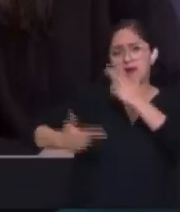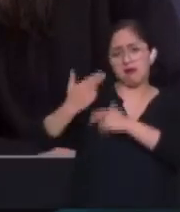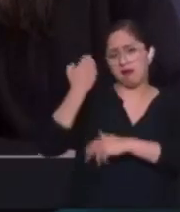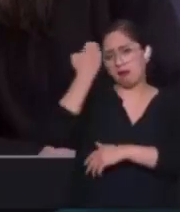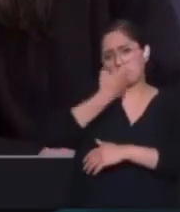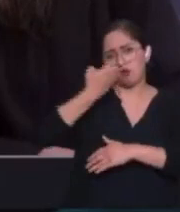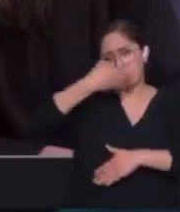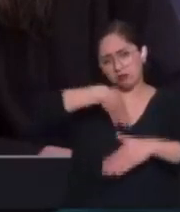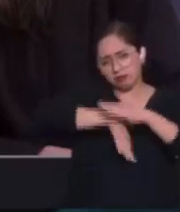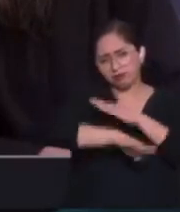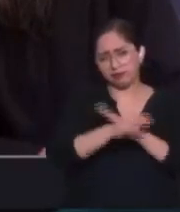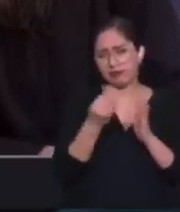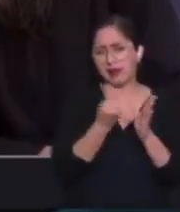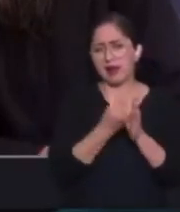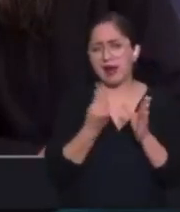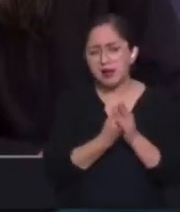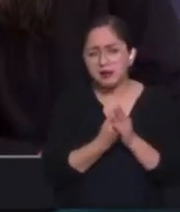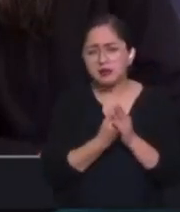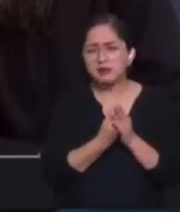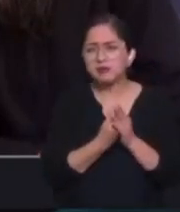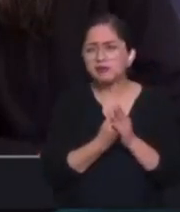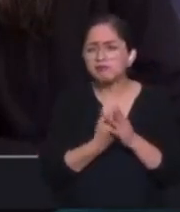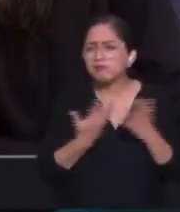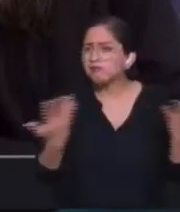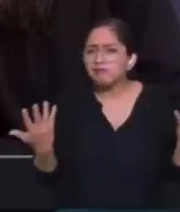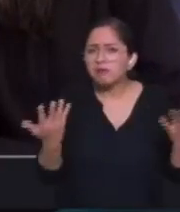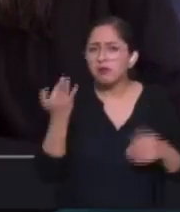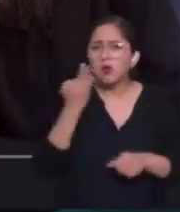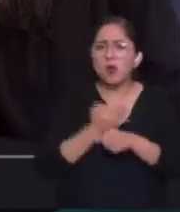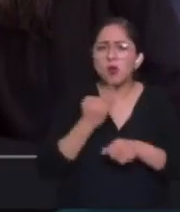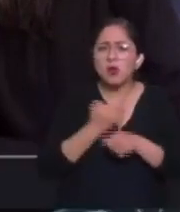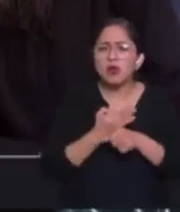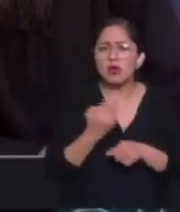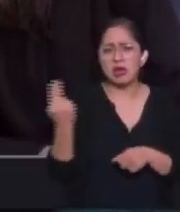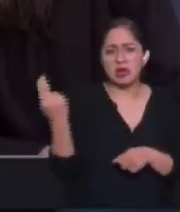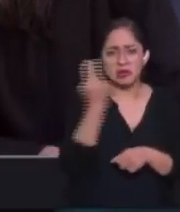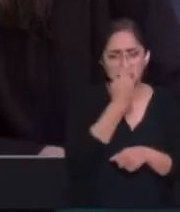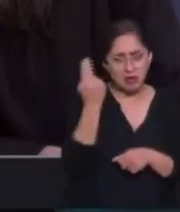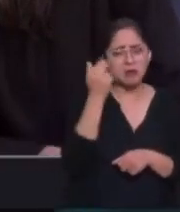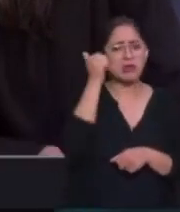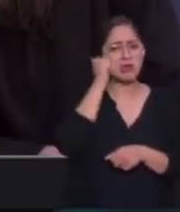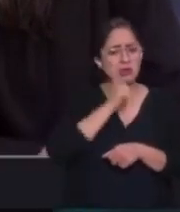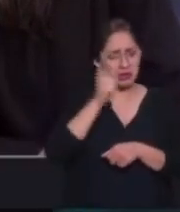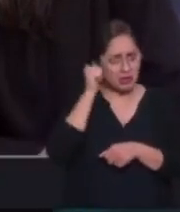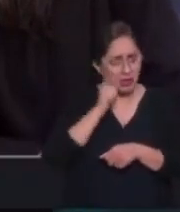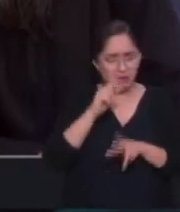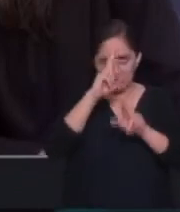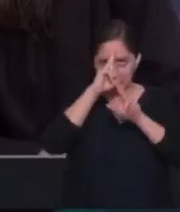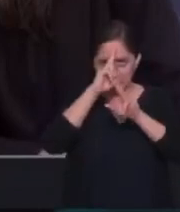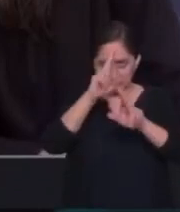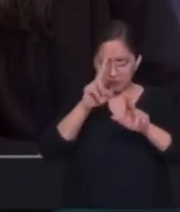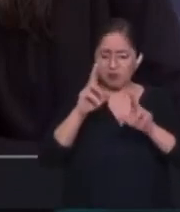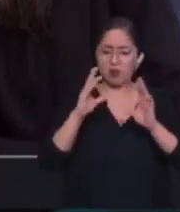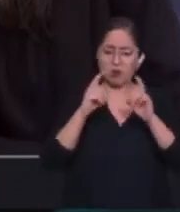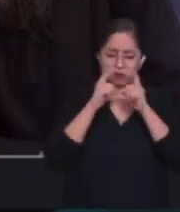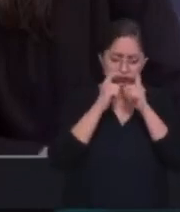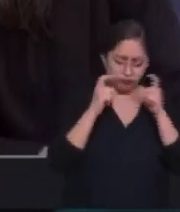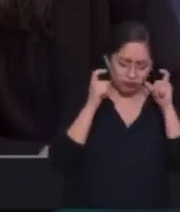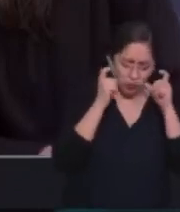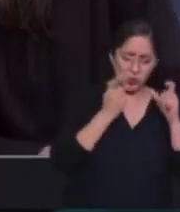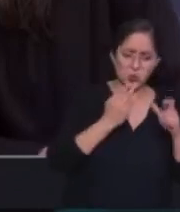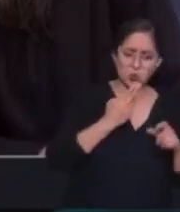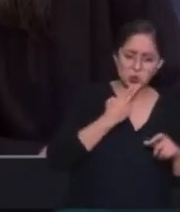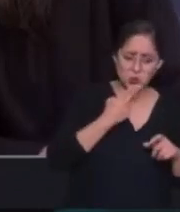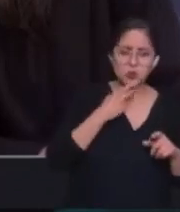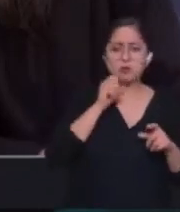presencial a las clases? Pero entonces, la necesidad de tomar estas medidas. ¿Cómo ve usted, doctor?